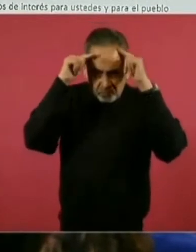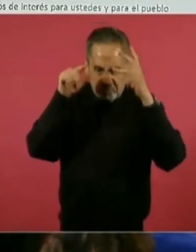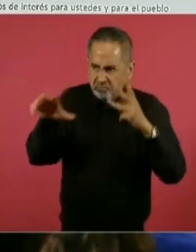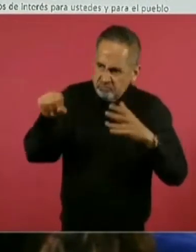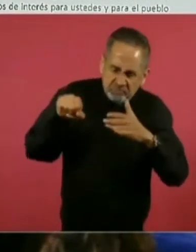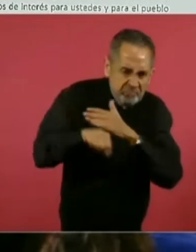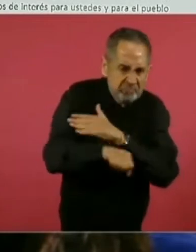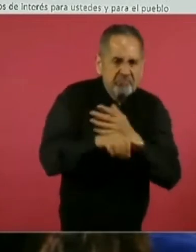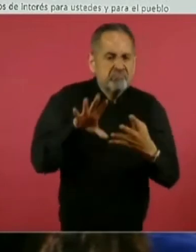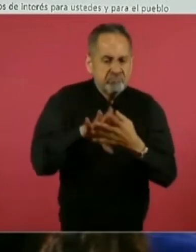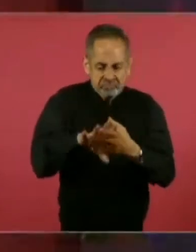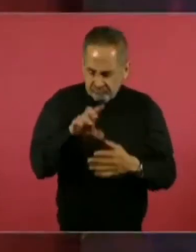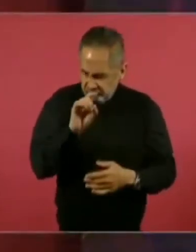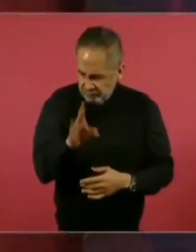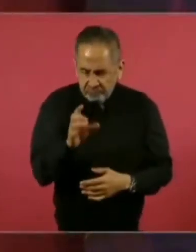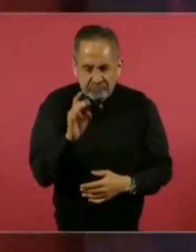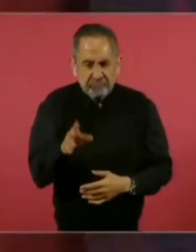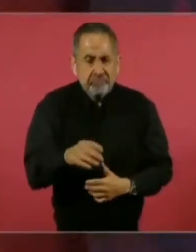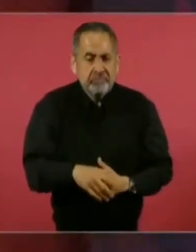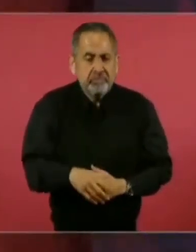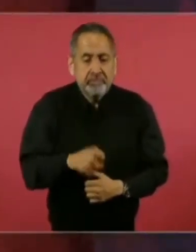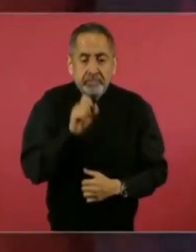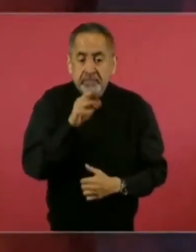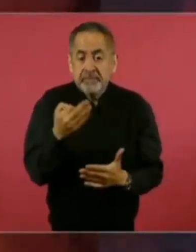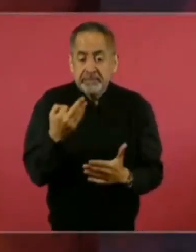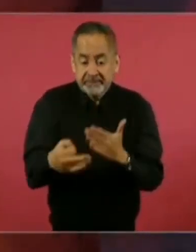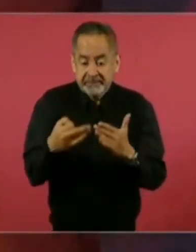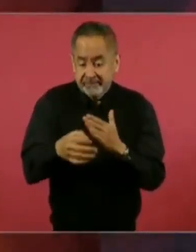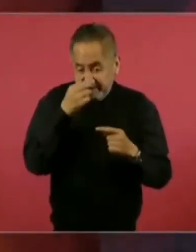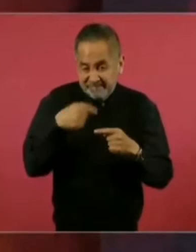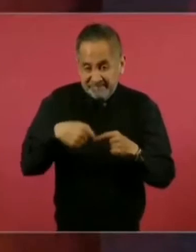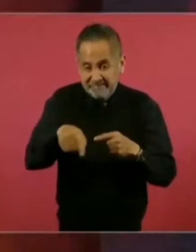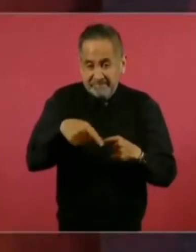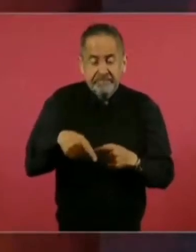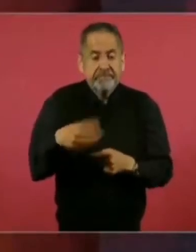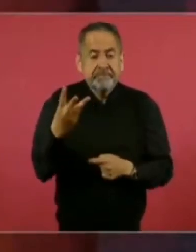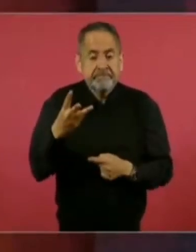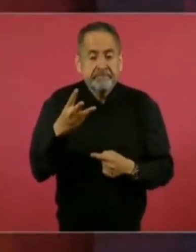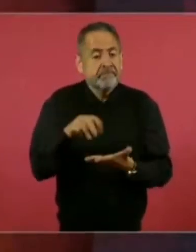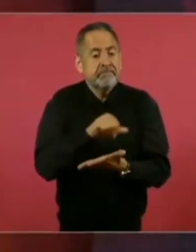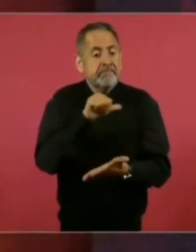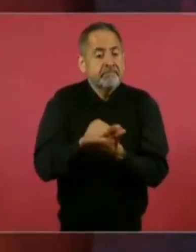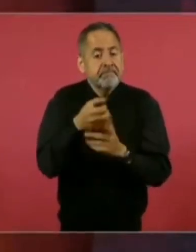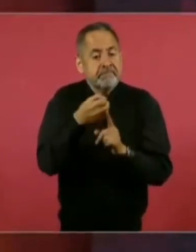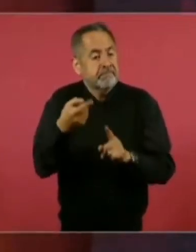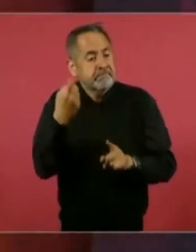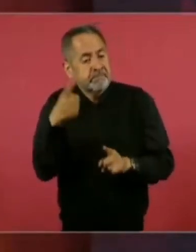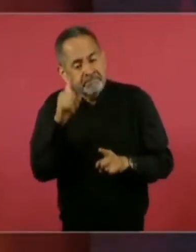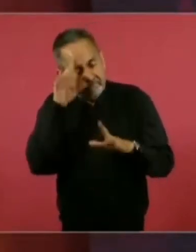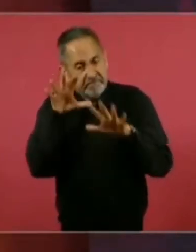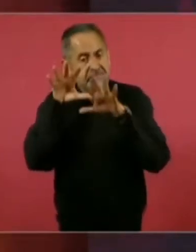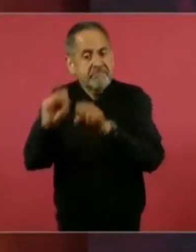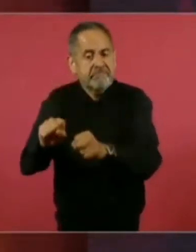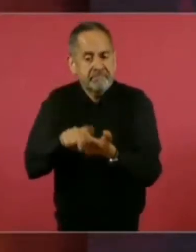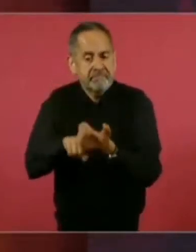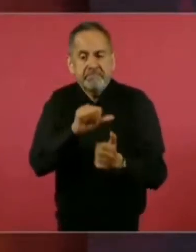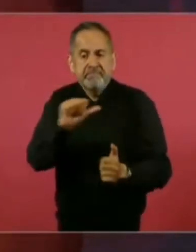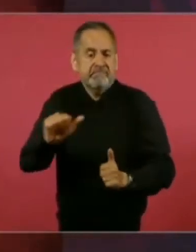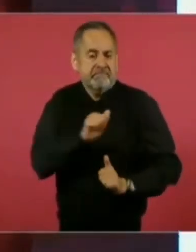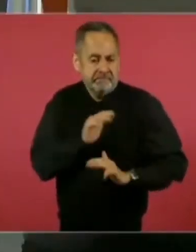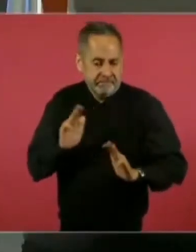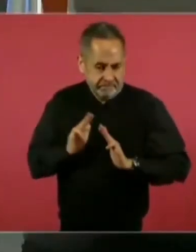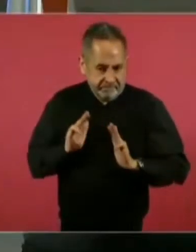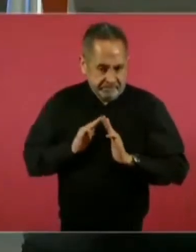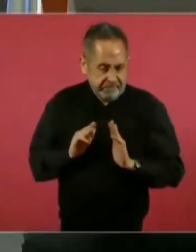Asimismo, se encuentran pendientes de ejecutar 3 órdenes de aprehensión más en contra de militares.